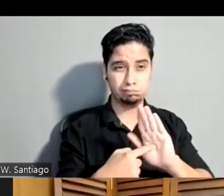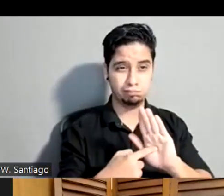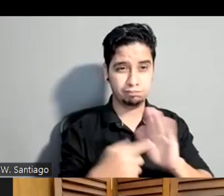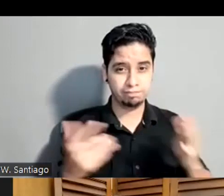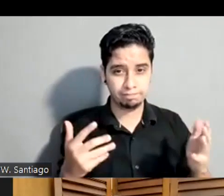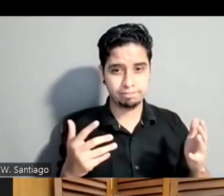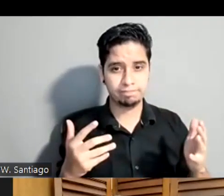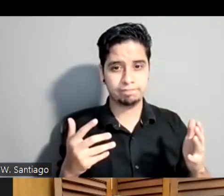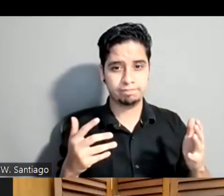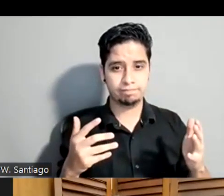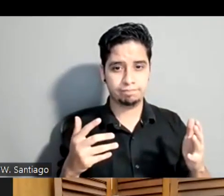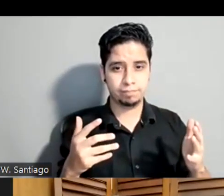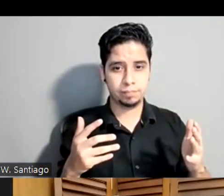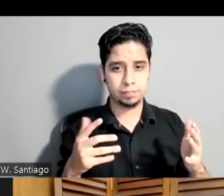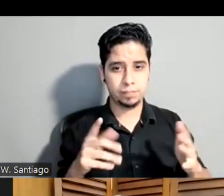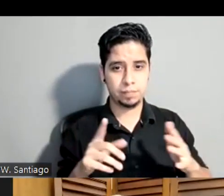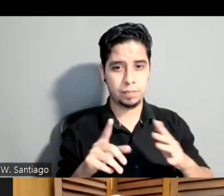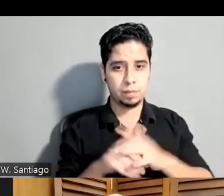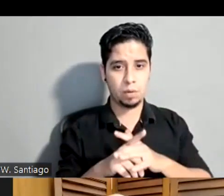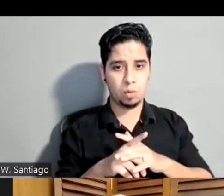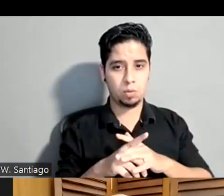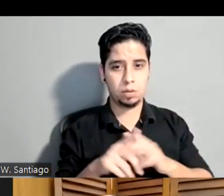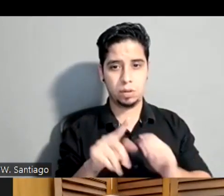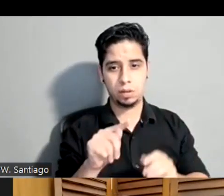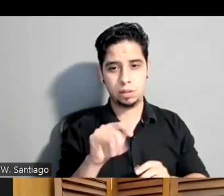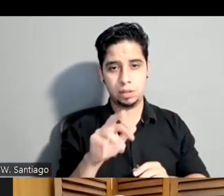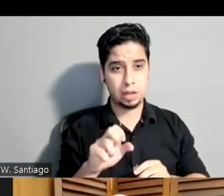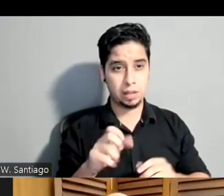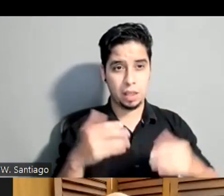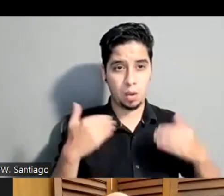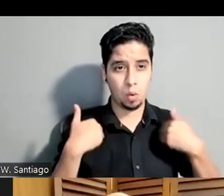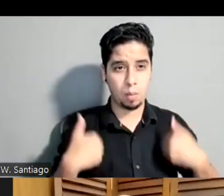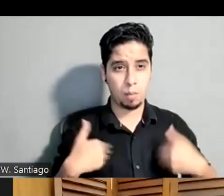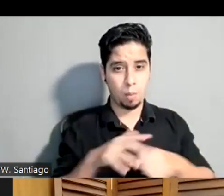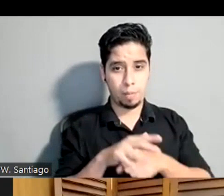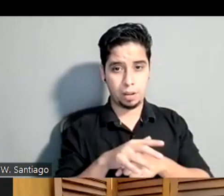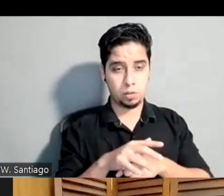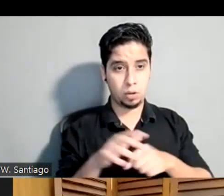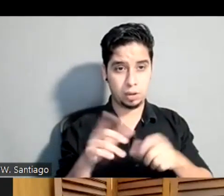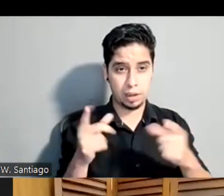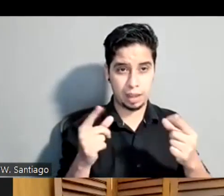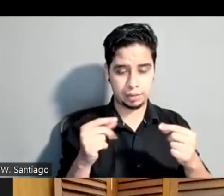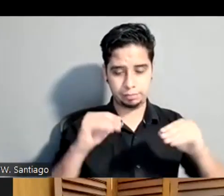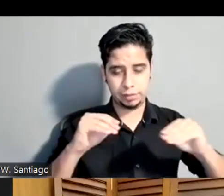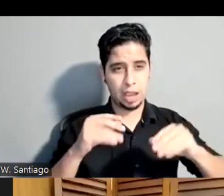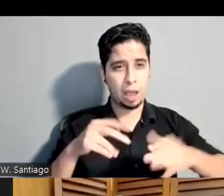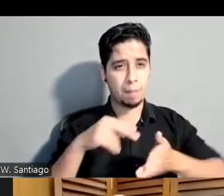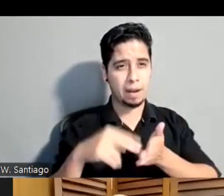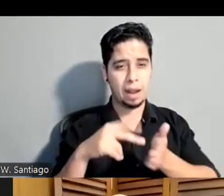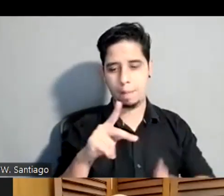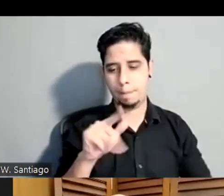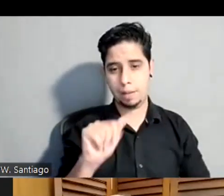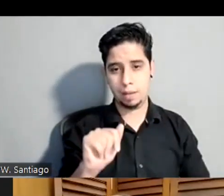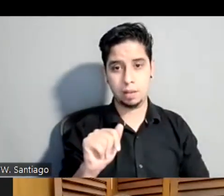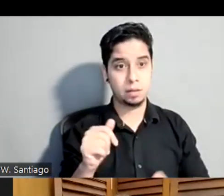sale un títere de cuerpo entero y enseña a bailar plena. Y entonces hicimos un trencito y eso, como que